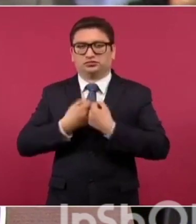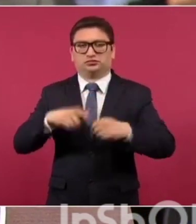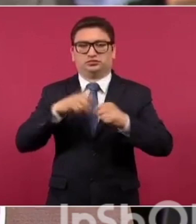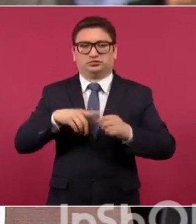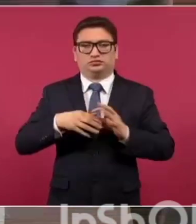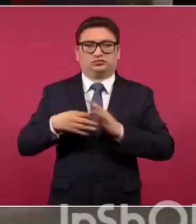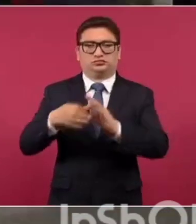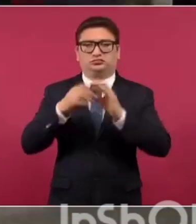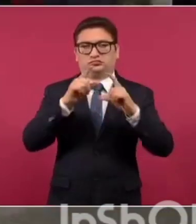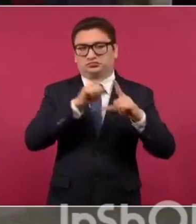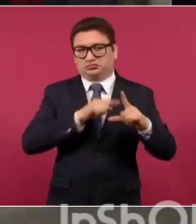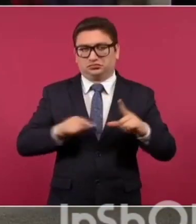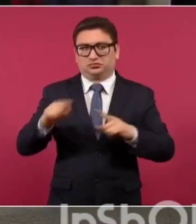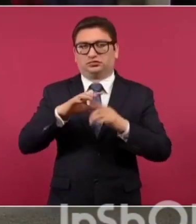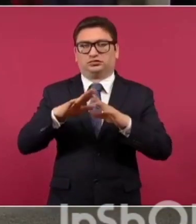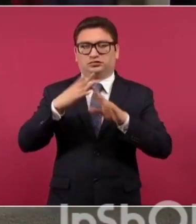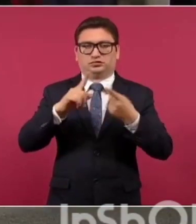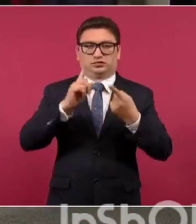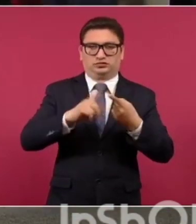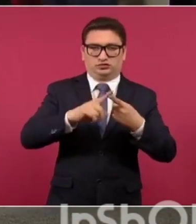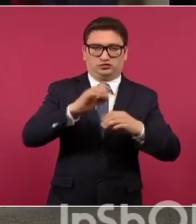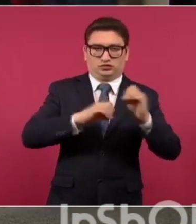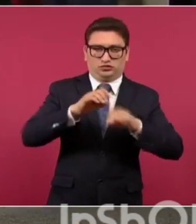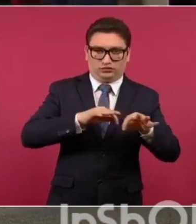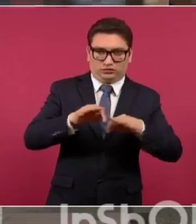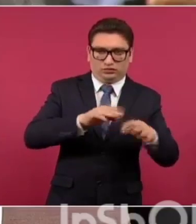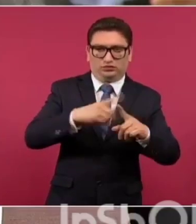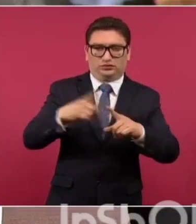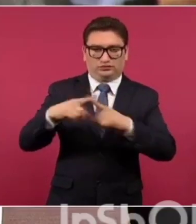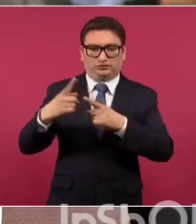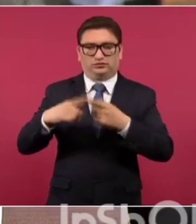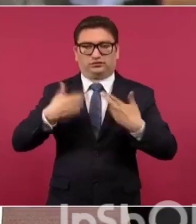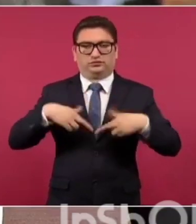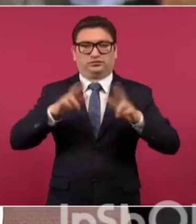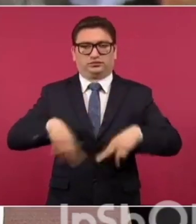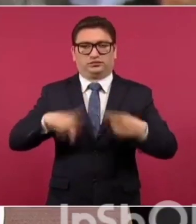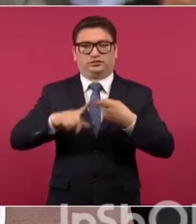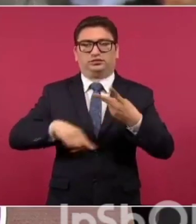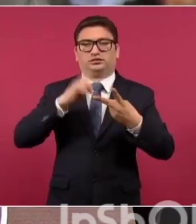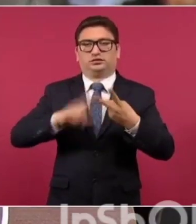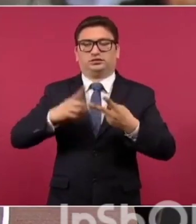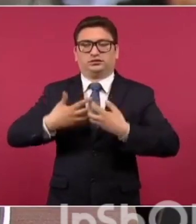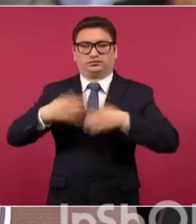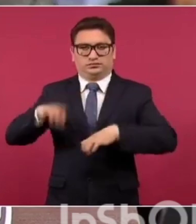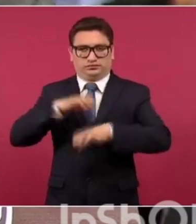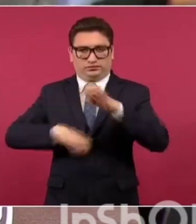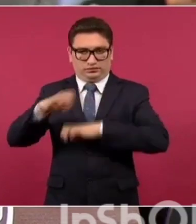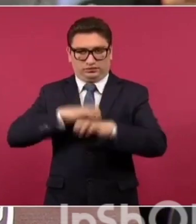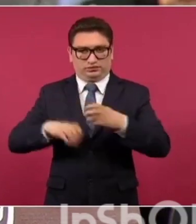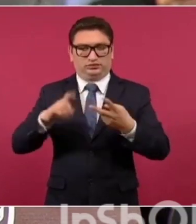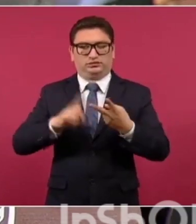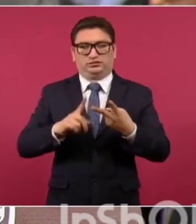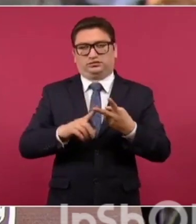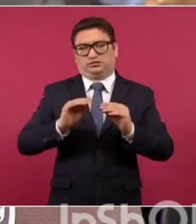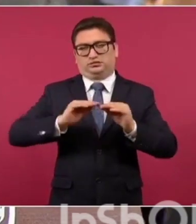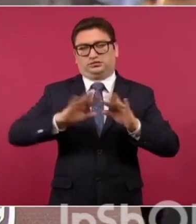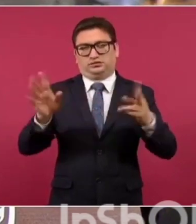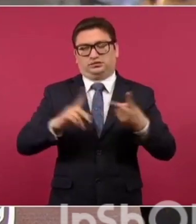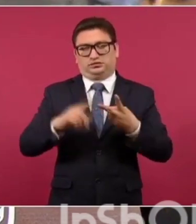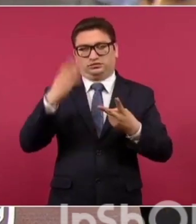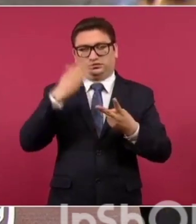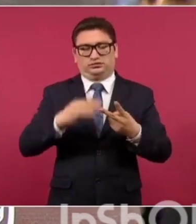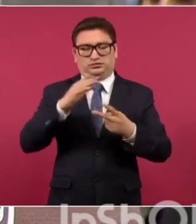tripartismo, en donde interviene el sector obrero, hoy dignamente representado el sector empresarial, con la intervención, por supuesto,